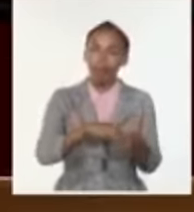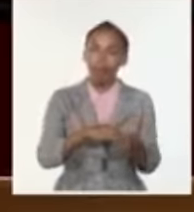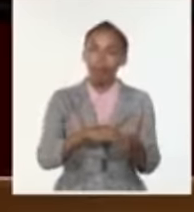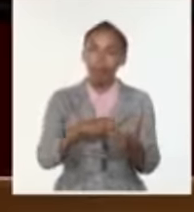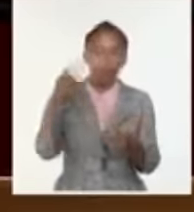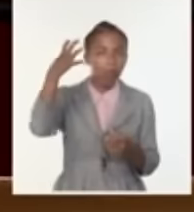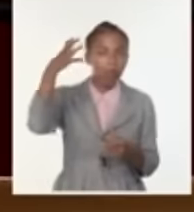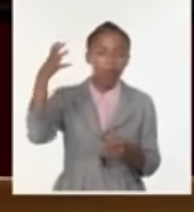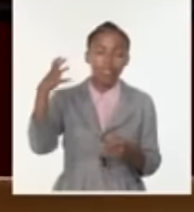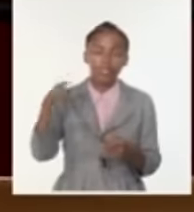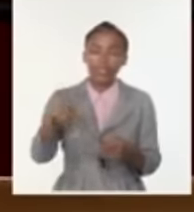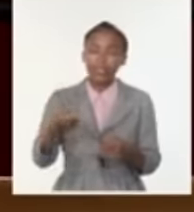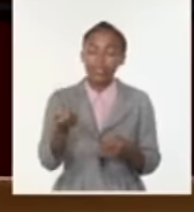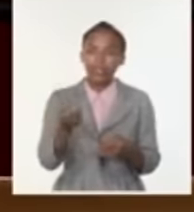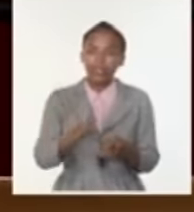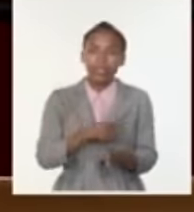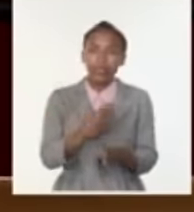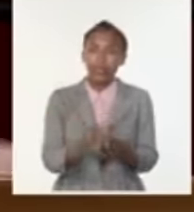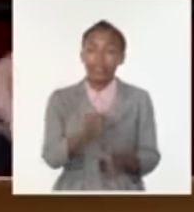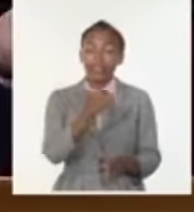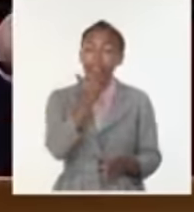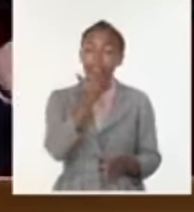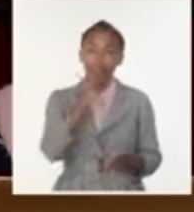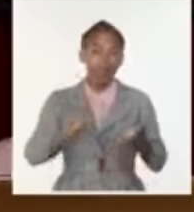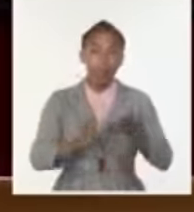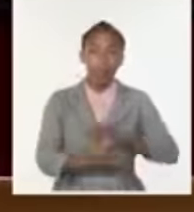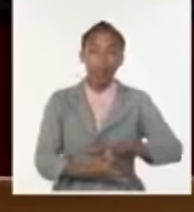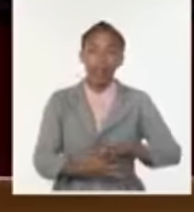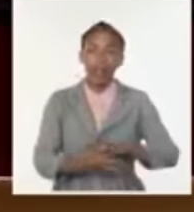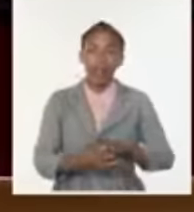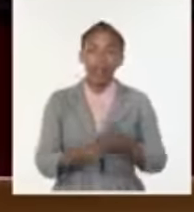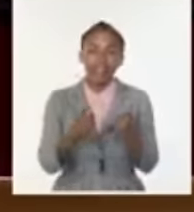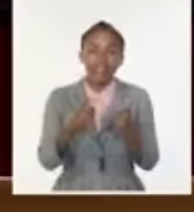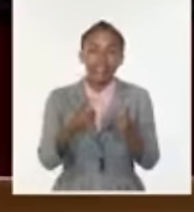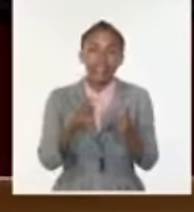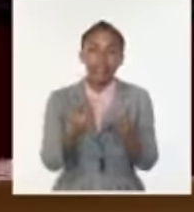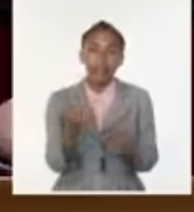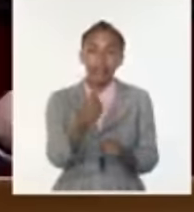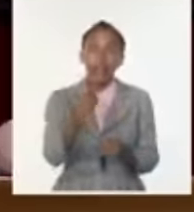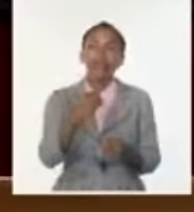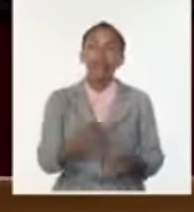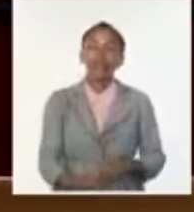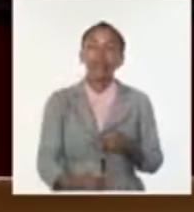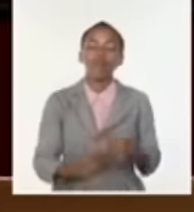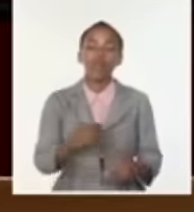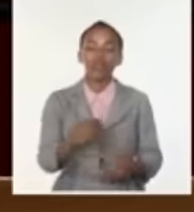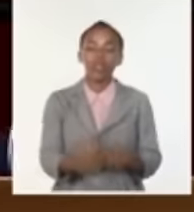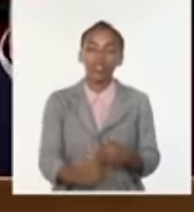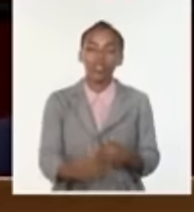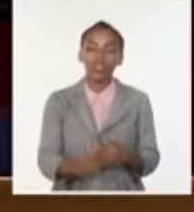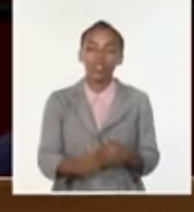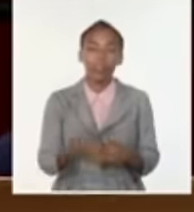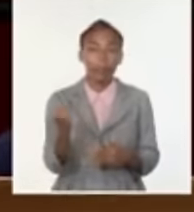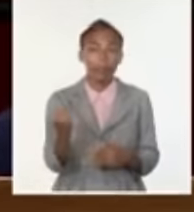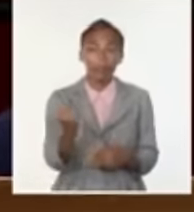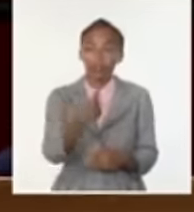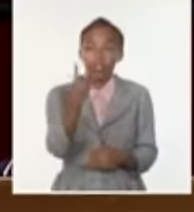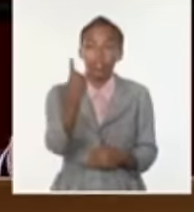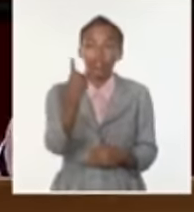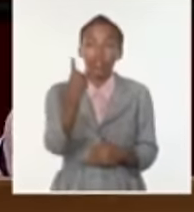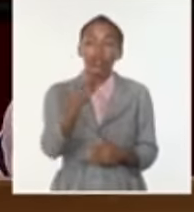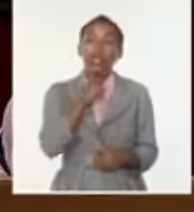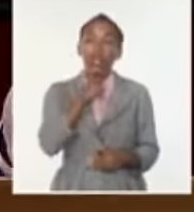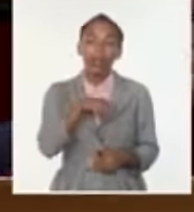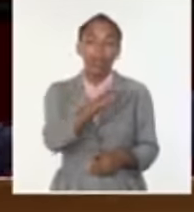ha terminado explotando. Tiene que haber un proceso de licitación, escoger el mejor. Ningún jefe